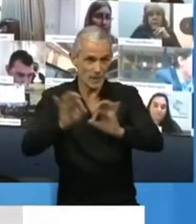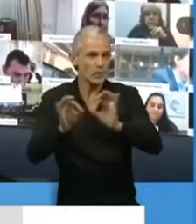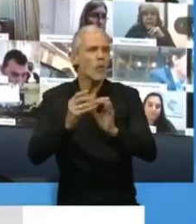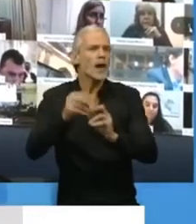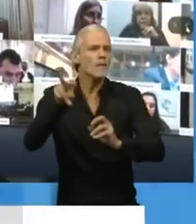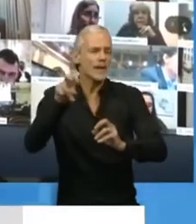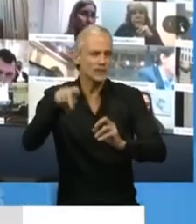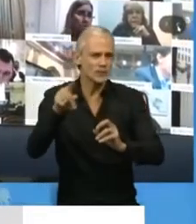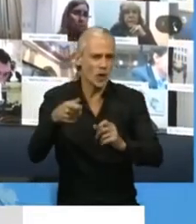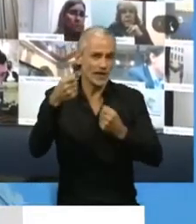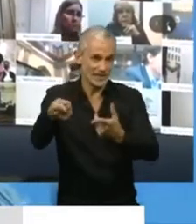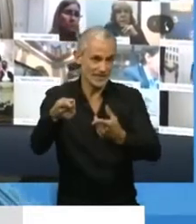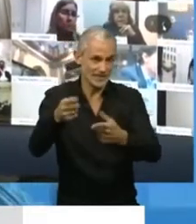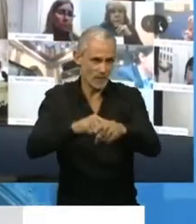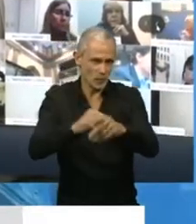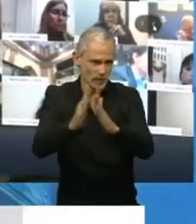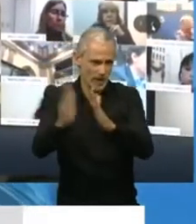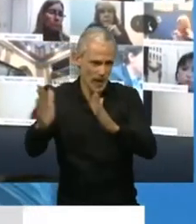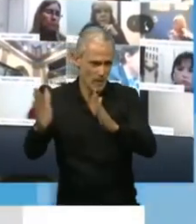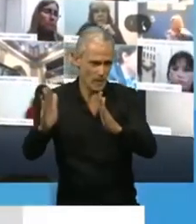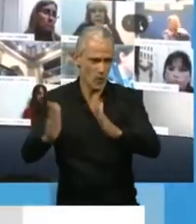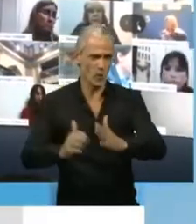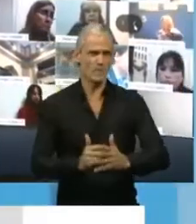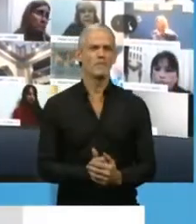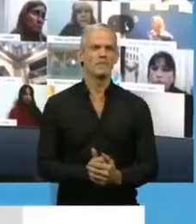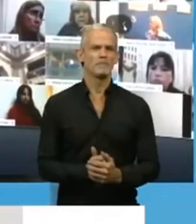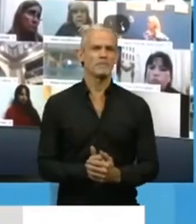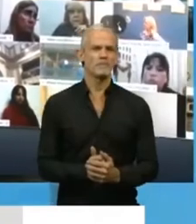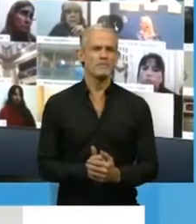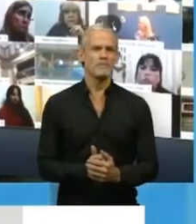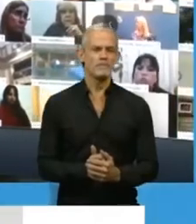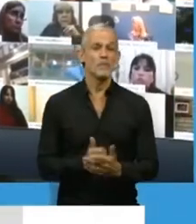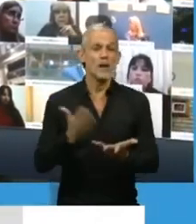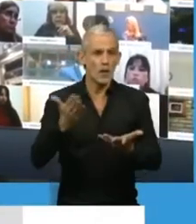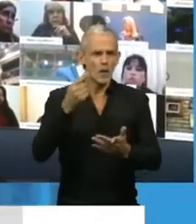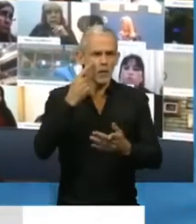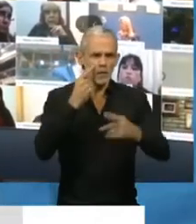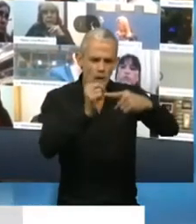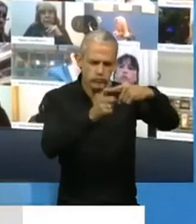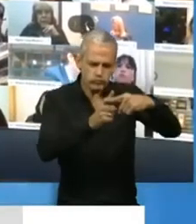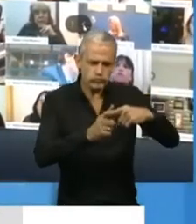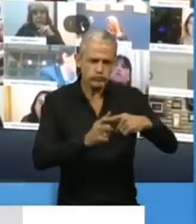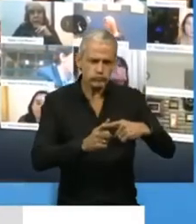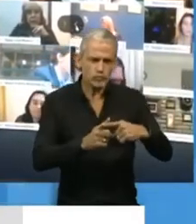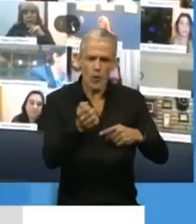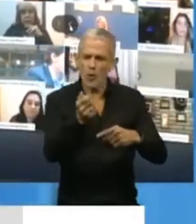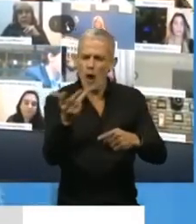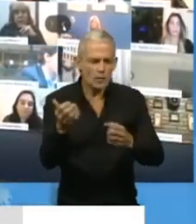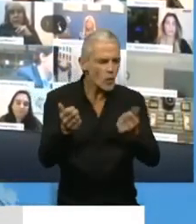pensión graciable, decía que cuando íbamos a los números, ya en ese